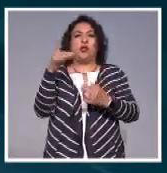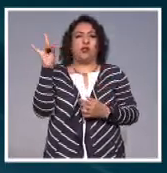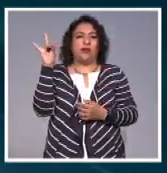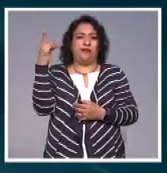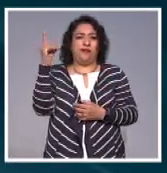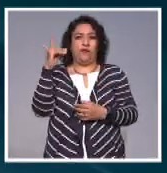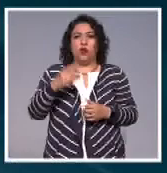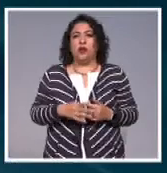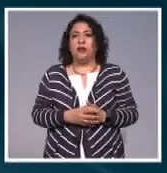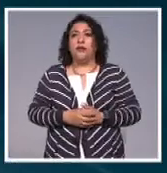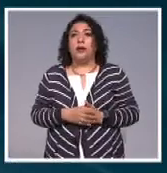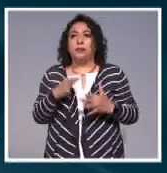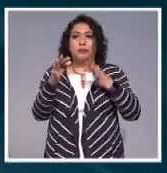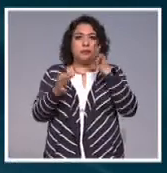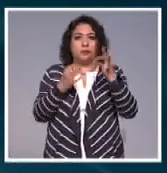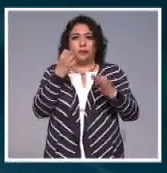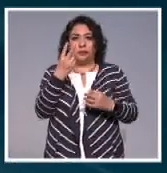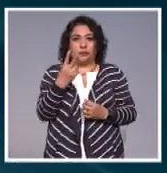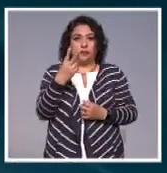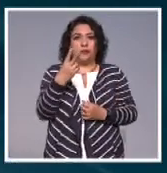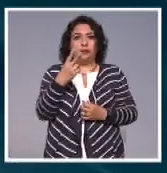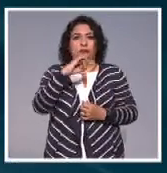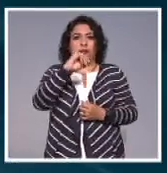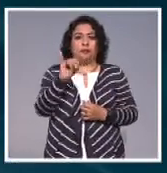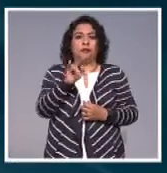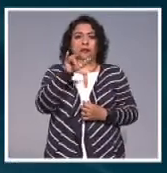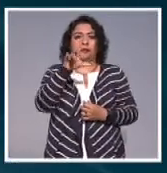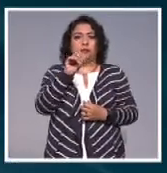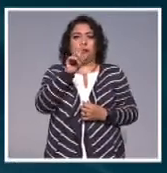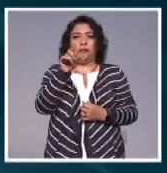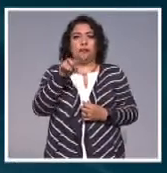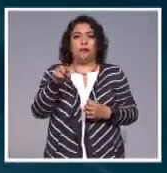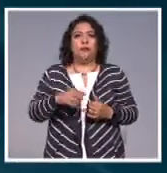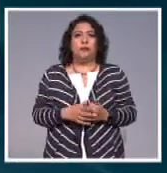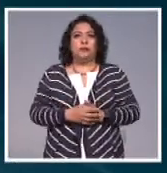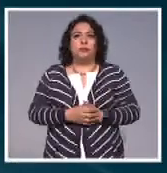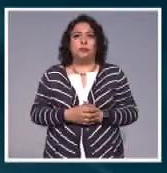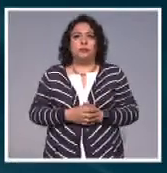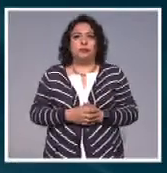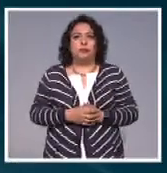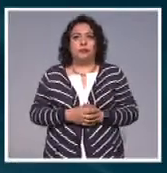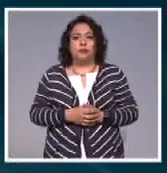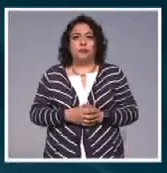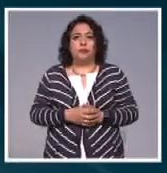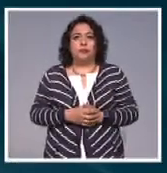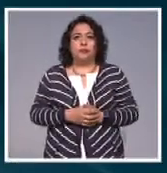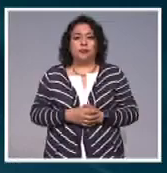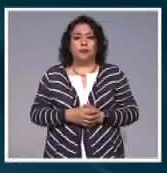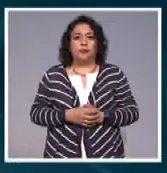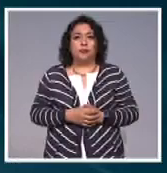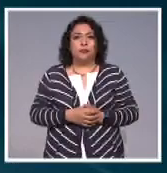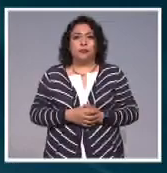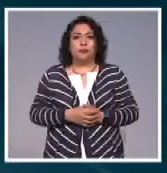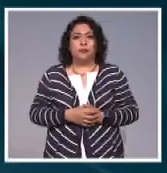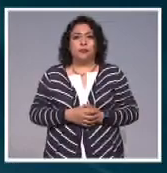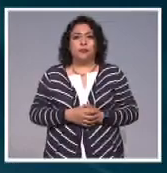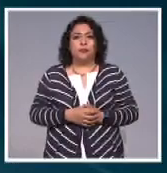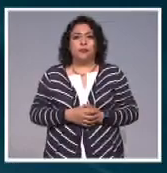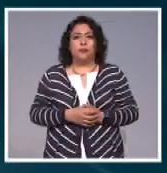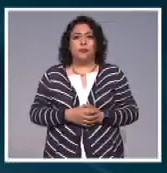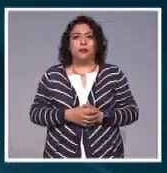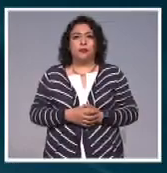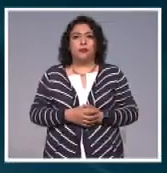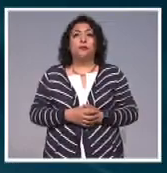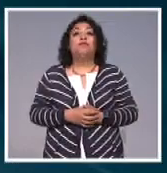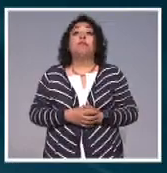diplomacia mexicana, Noticias 22, Julio López. Luego de su forzada renuncia. Para la región, esta historia